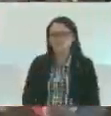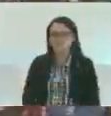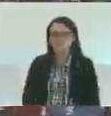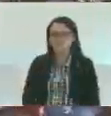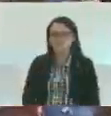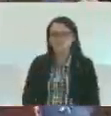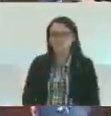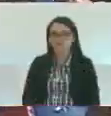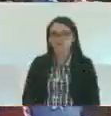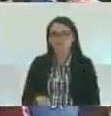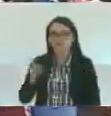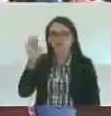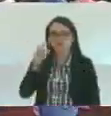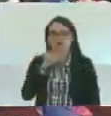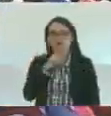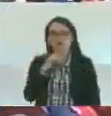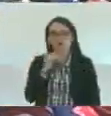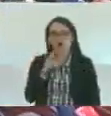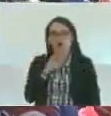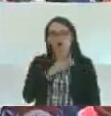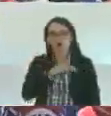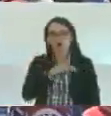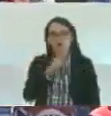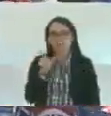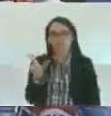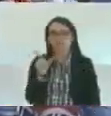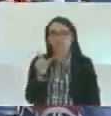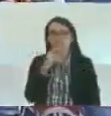Levanten la mano los que tienen carné del PSUV.